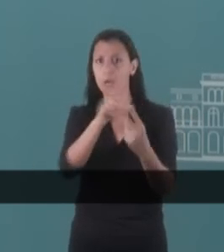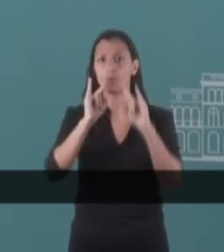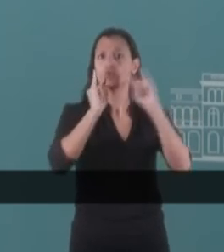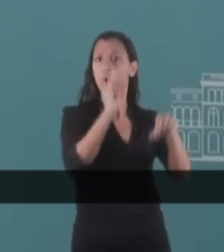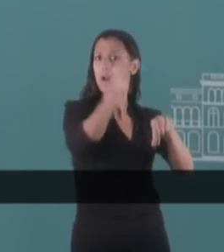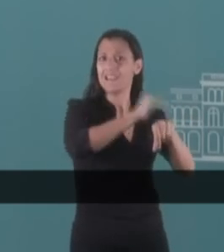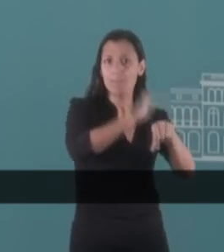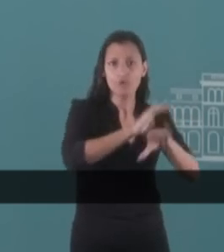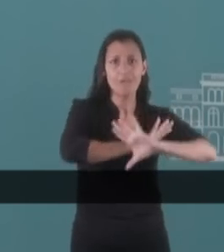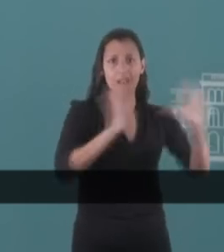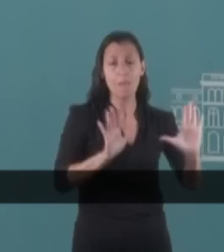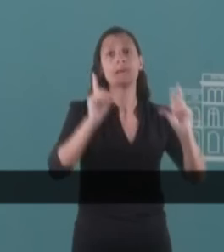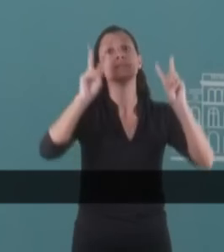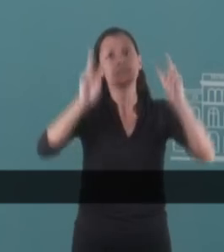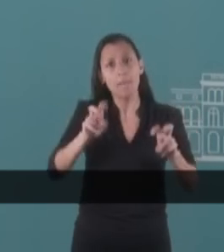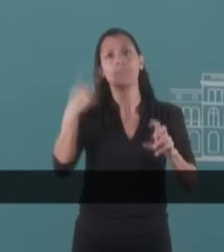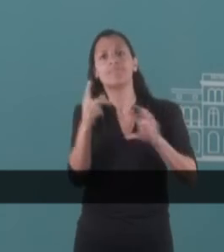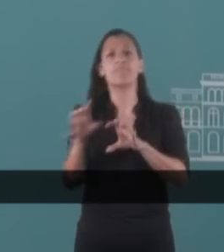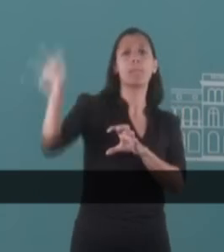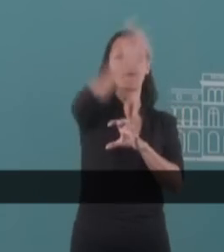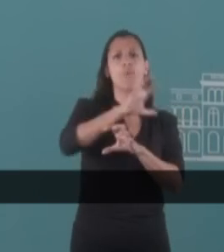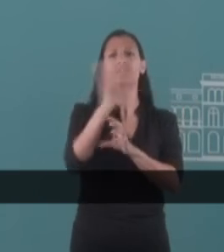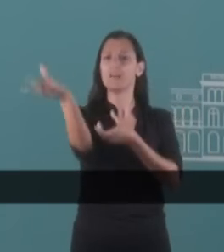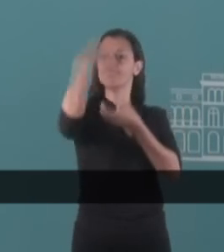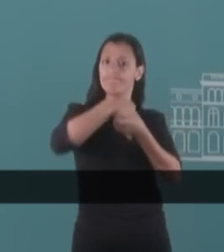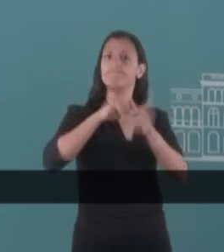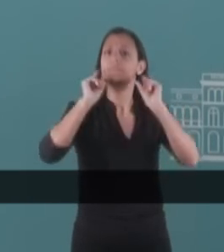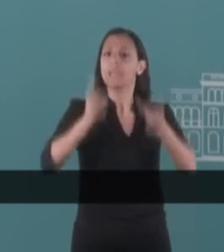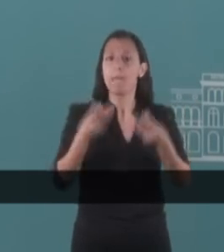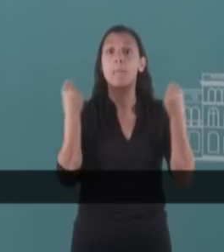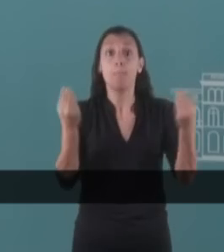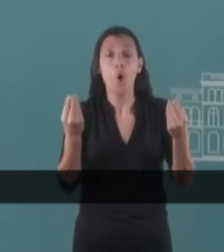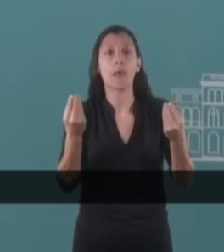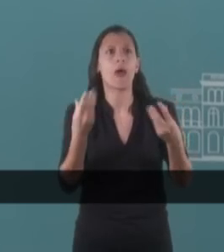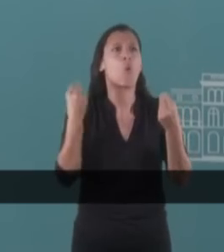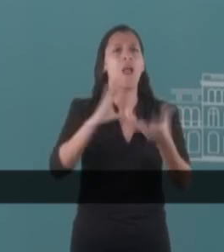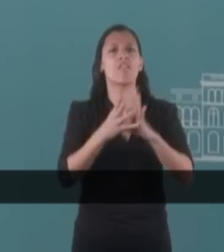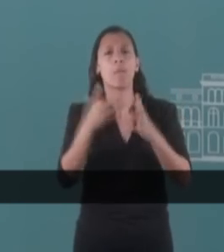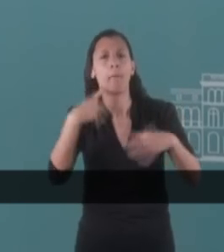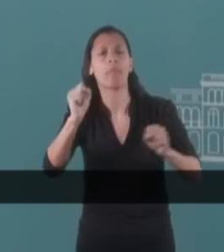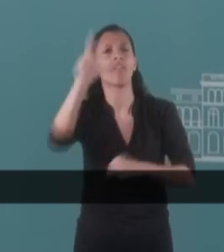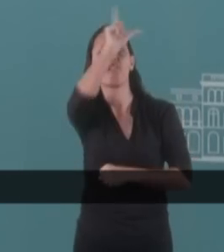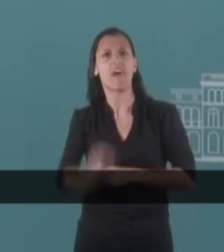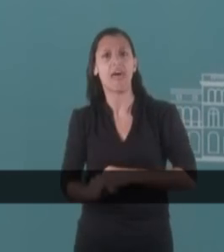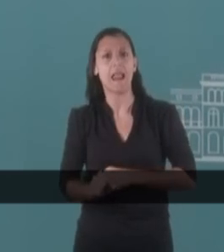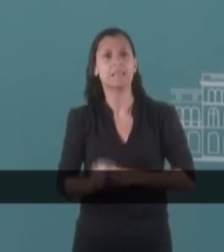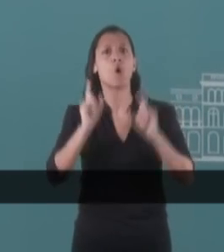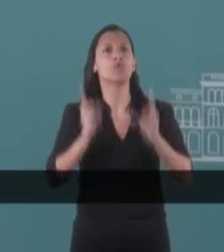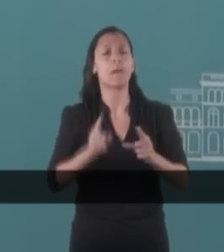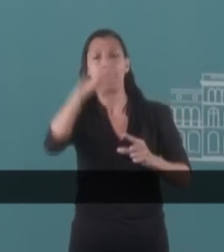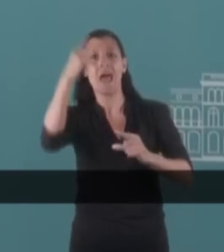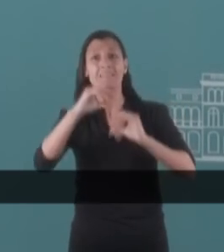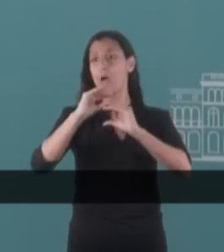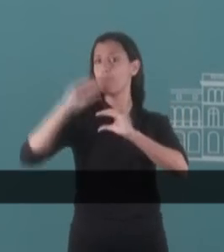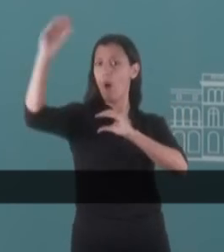que en la discusión involucra a todas las provincias, porque tiene que ver con cuál es el federalismo, cuál es el reparto de fondos para las